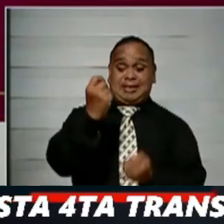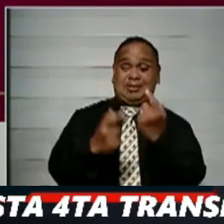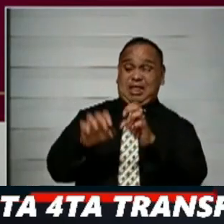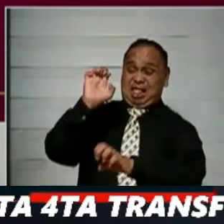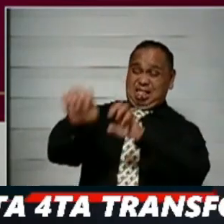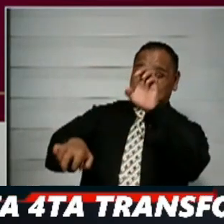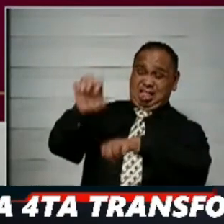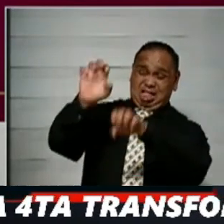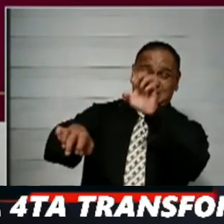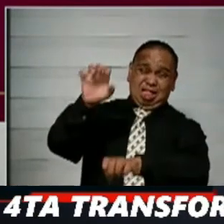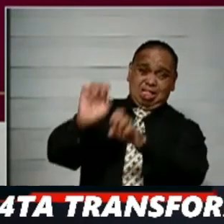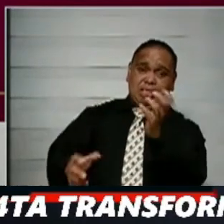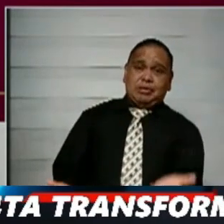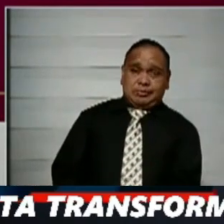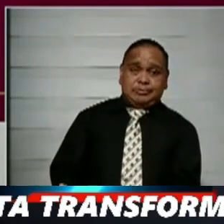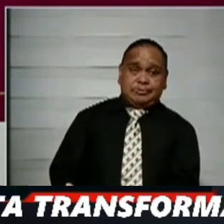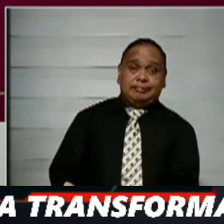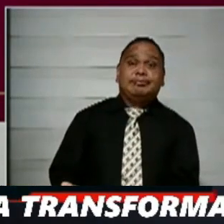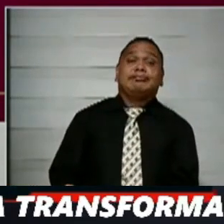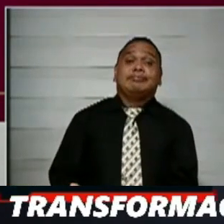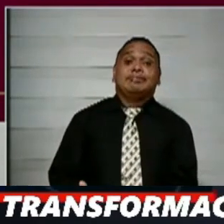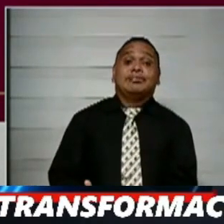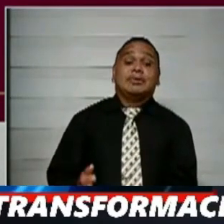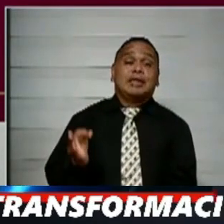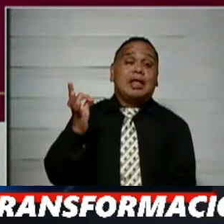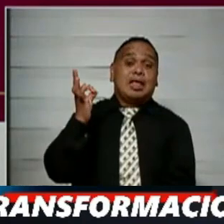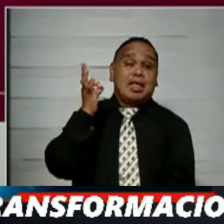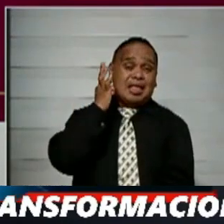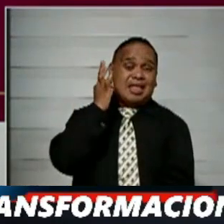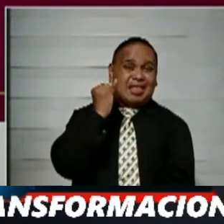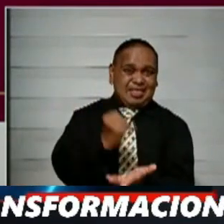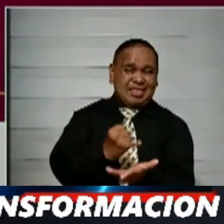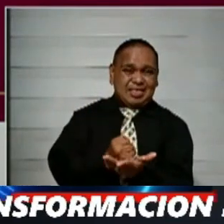y engañan. No pagan, pues al fisco pagaron